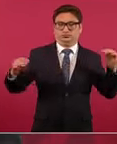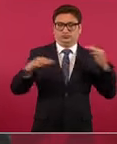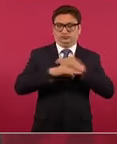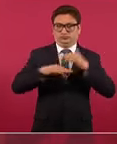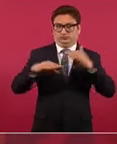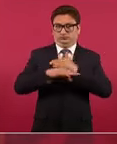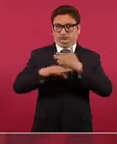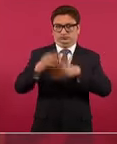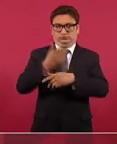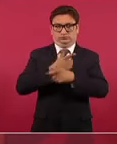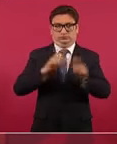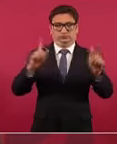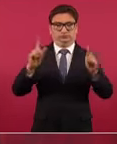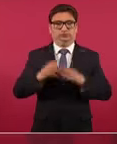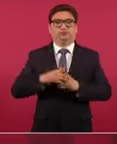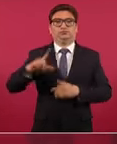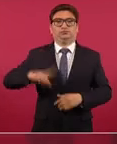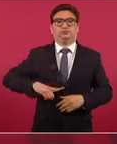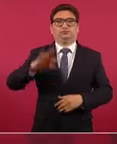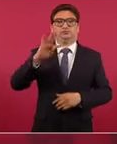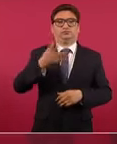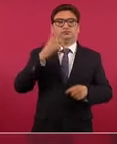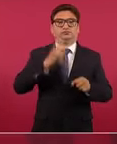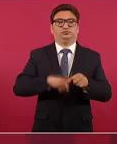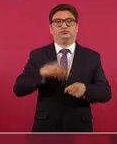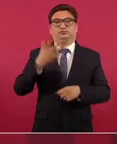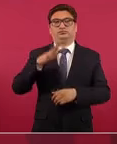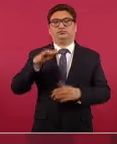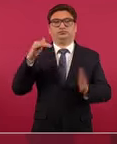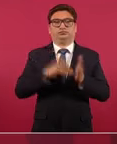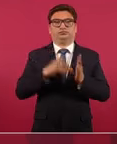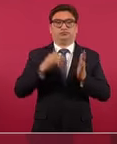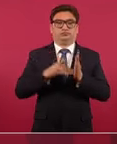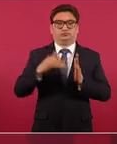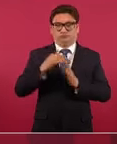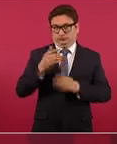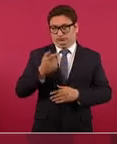libres del gobierno federal 10 mil millones